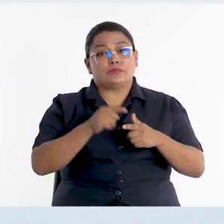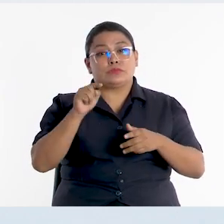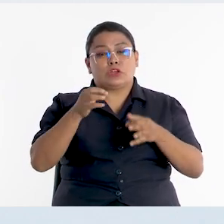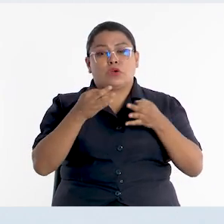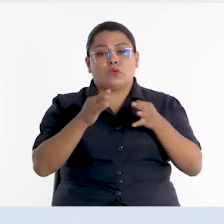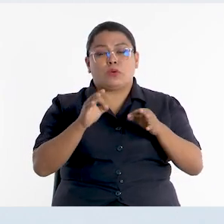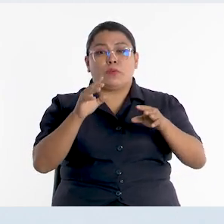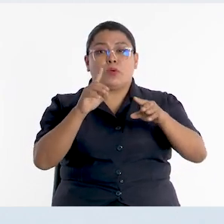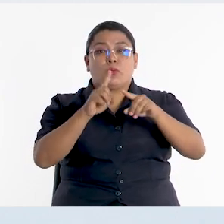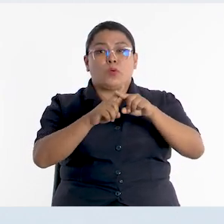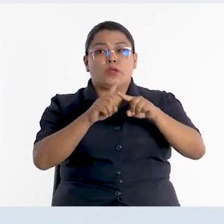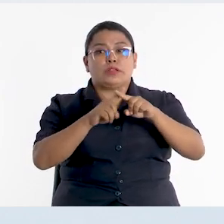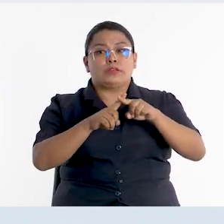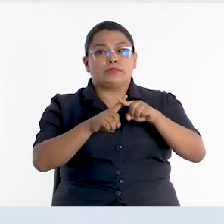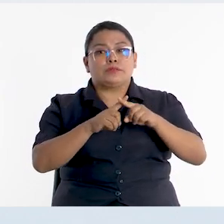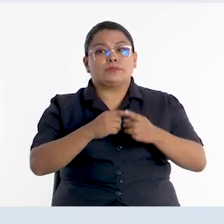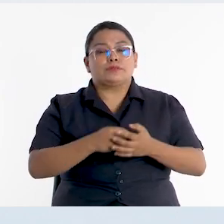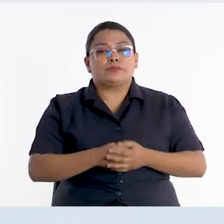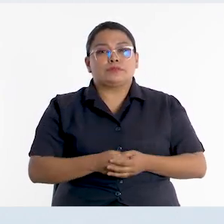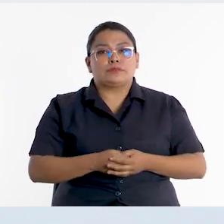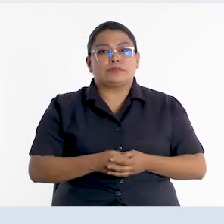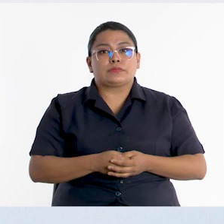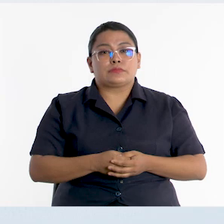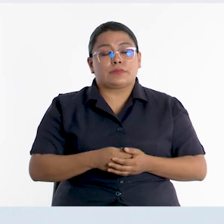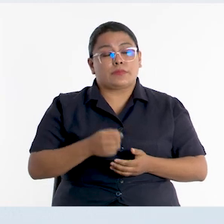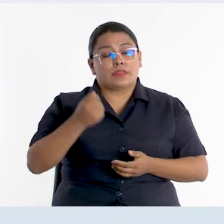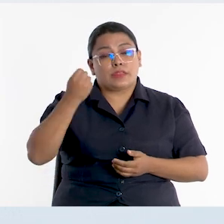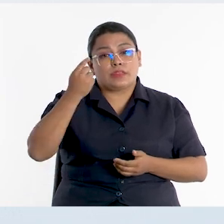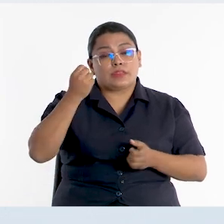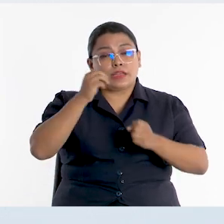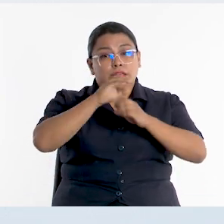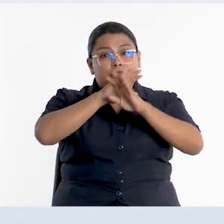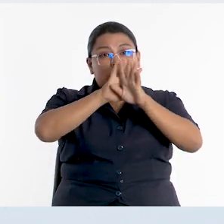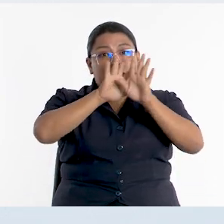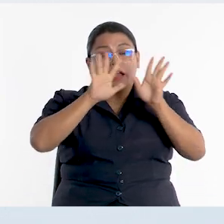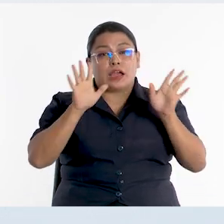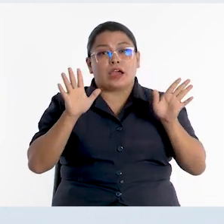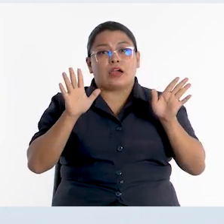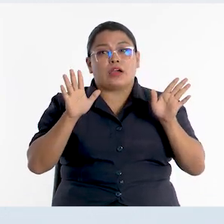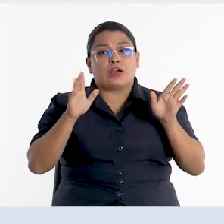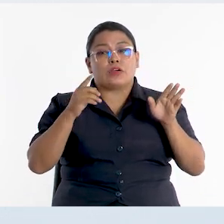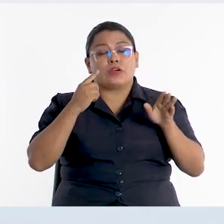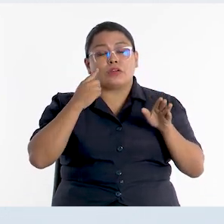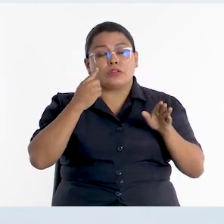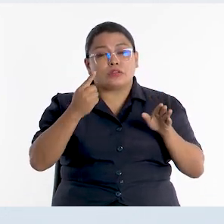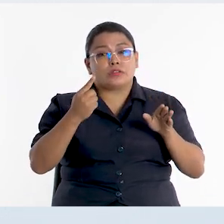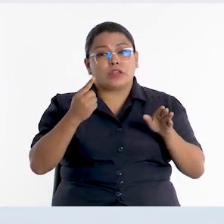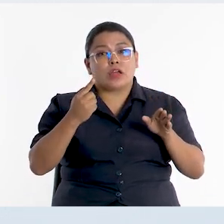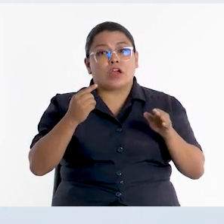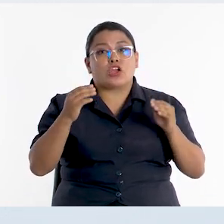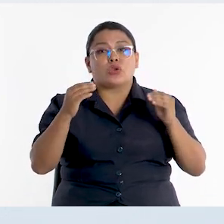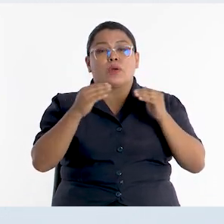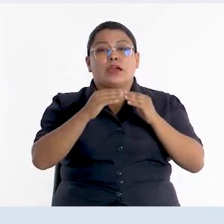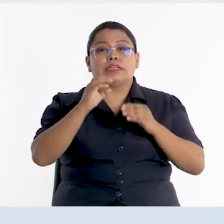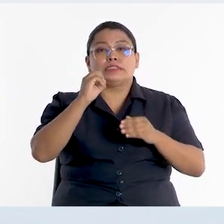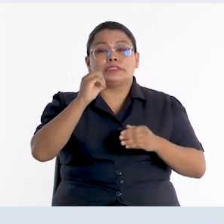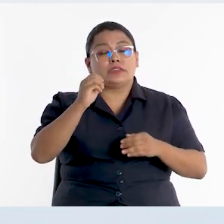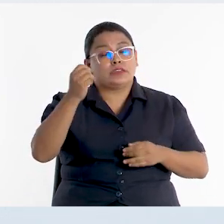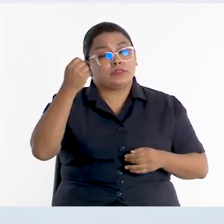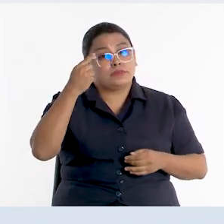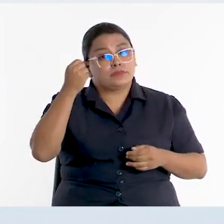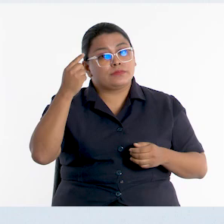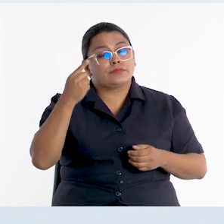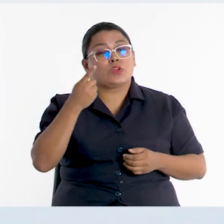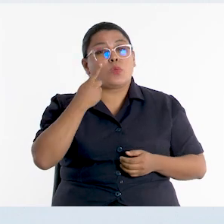Entonces, en este tipo de multiplicaciones es de enfatizar que no debemos de omitir la cifra igual a 0.